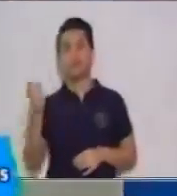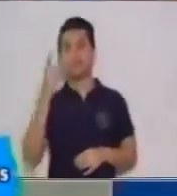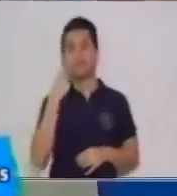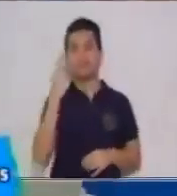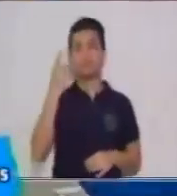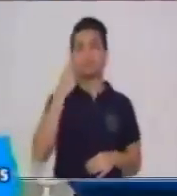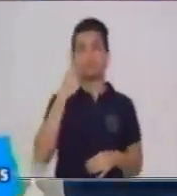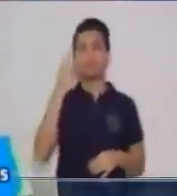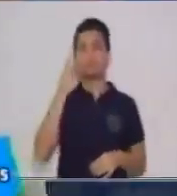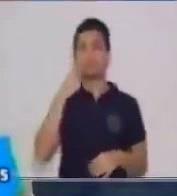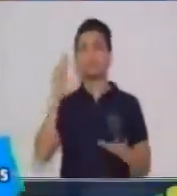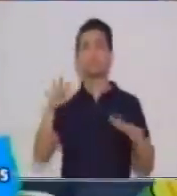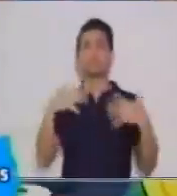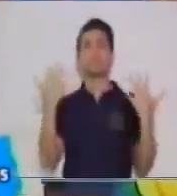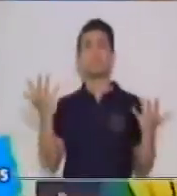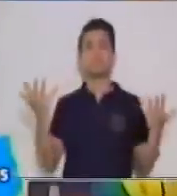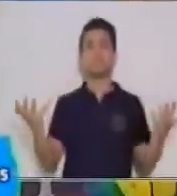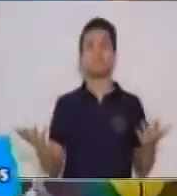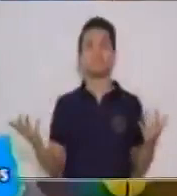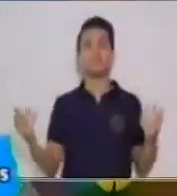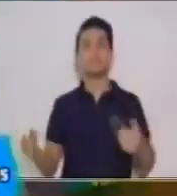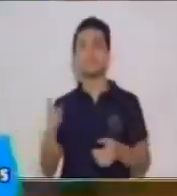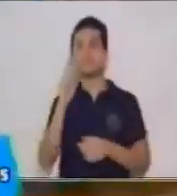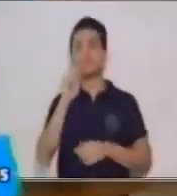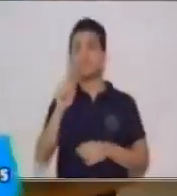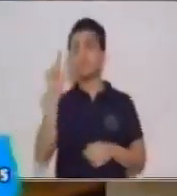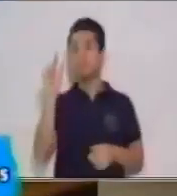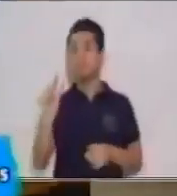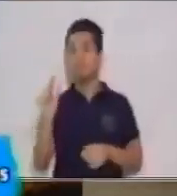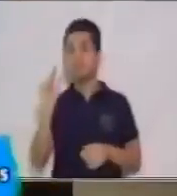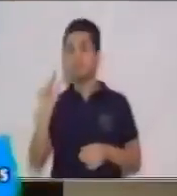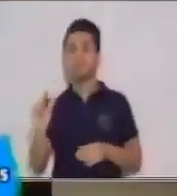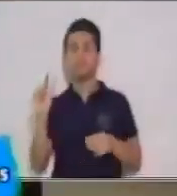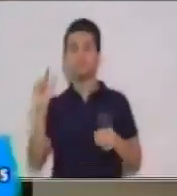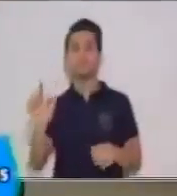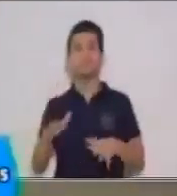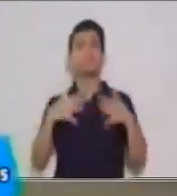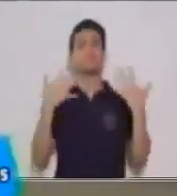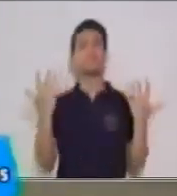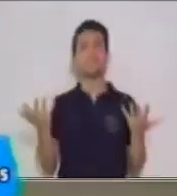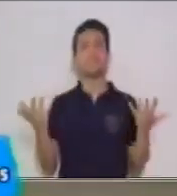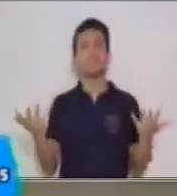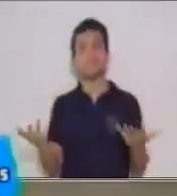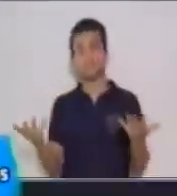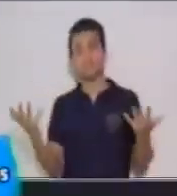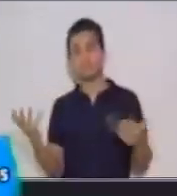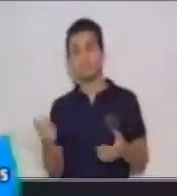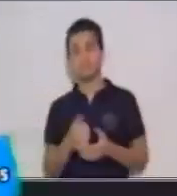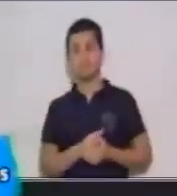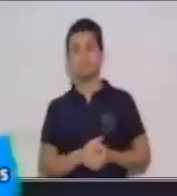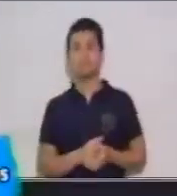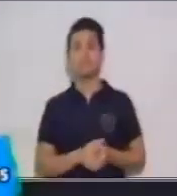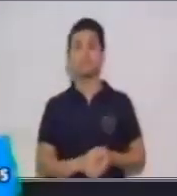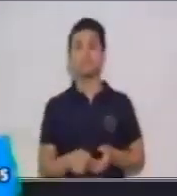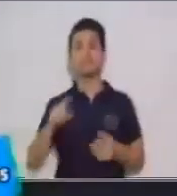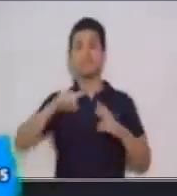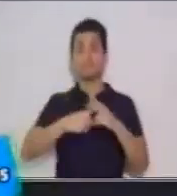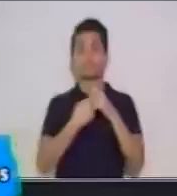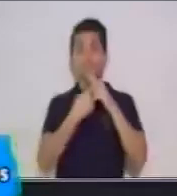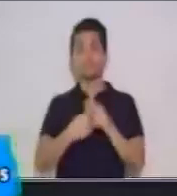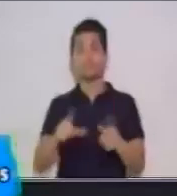Veo, veo, ¿qué ves? Una cosita, ¿y qué cosita